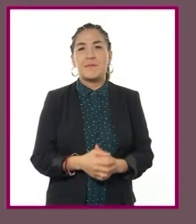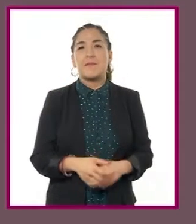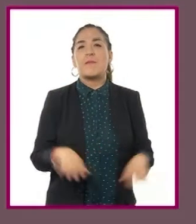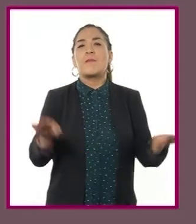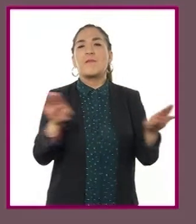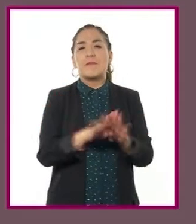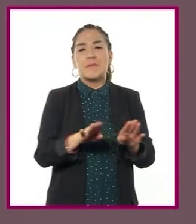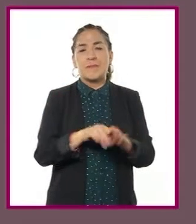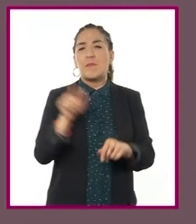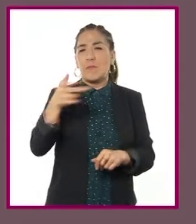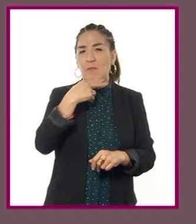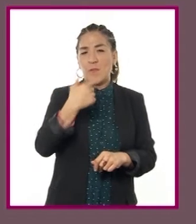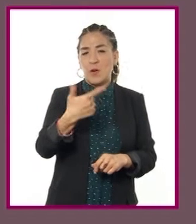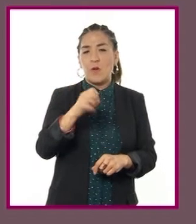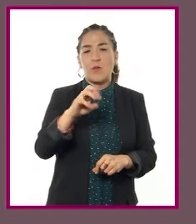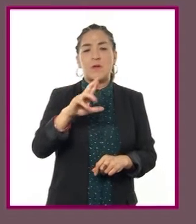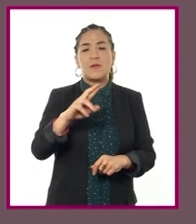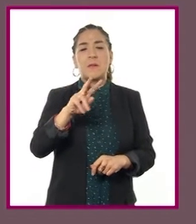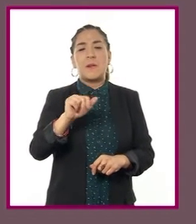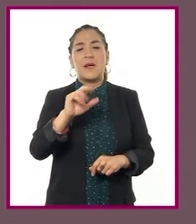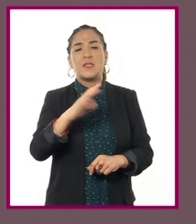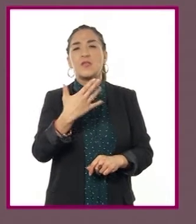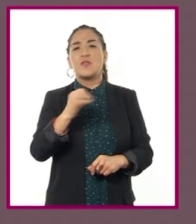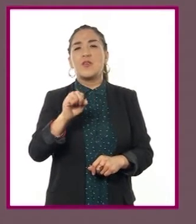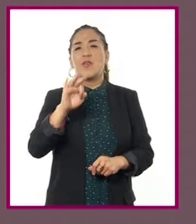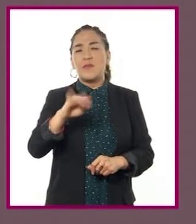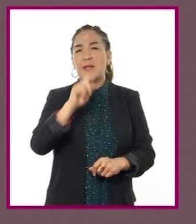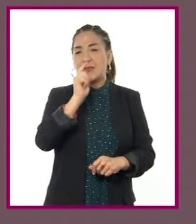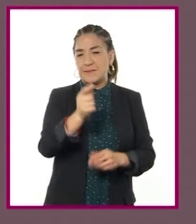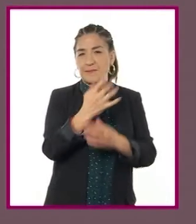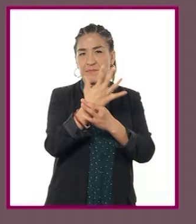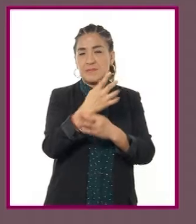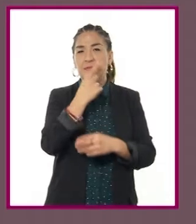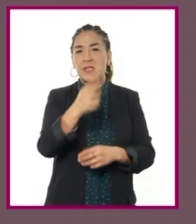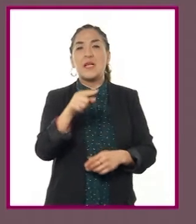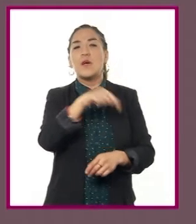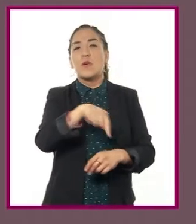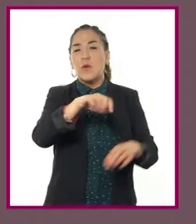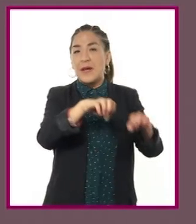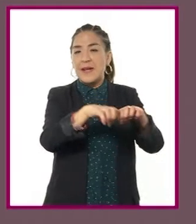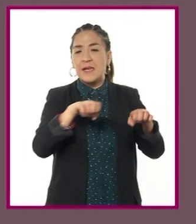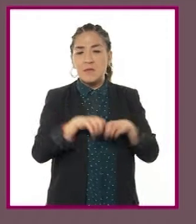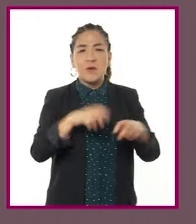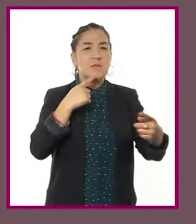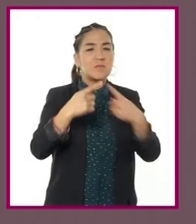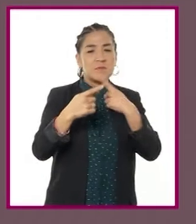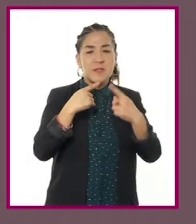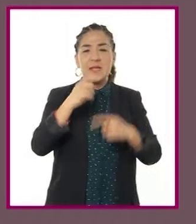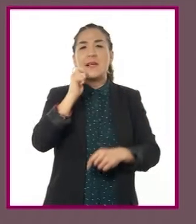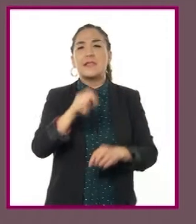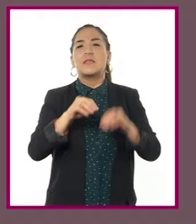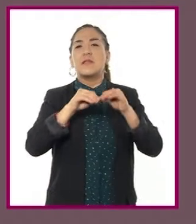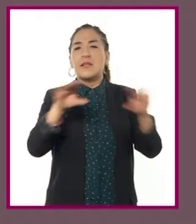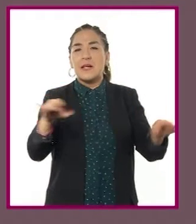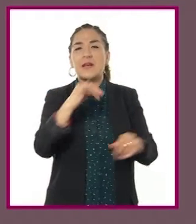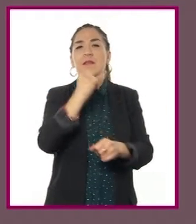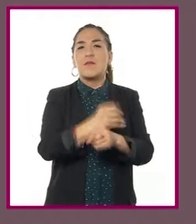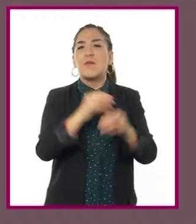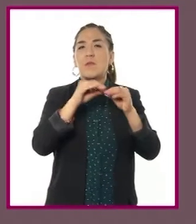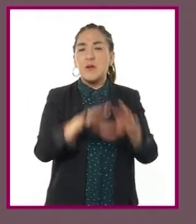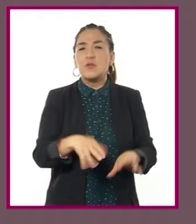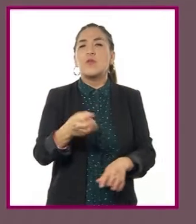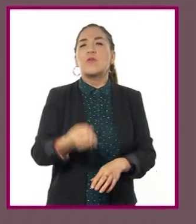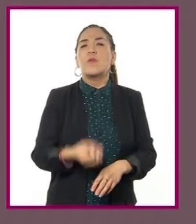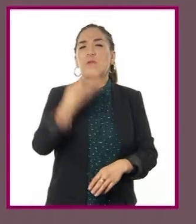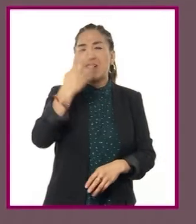Gorbachov afirma rotundamente que tanto él como su equipo decidieron publicar los datos y las cifras